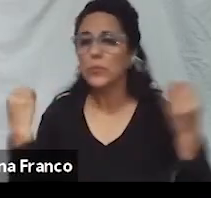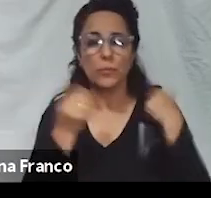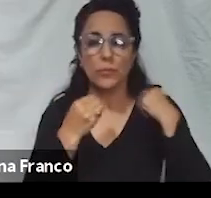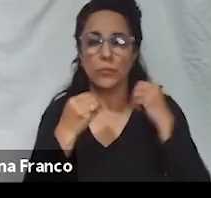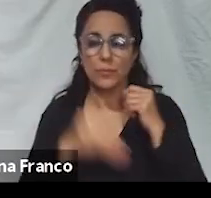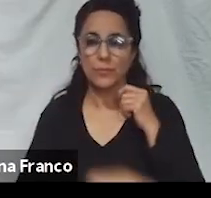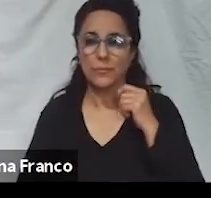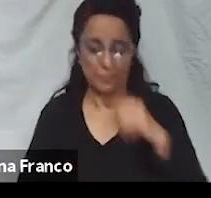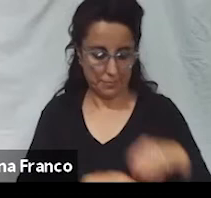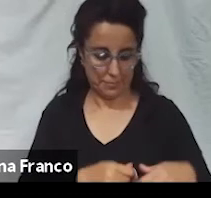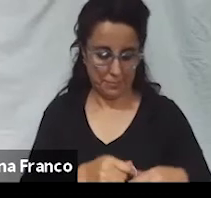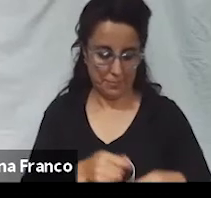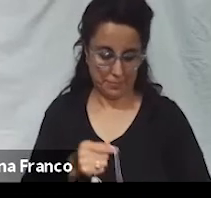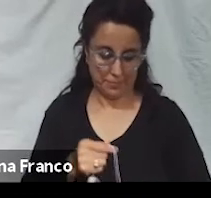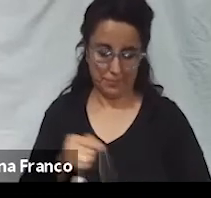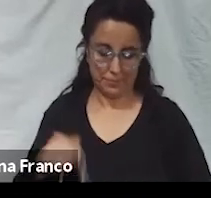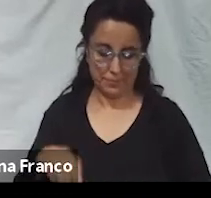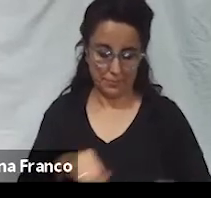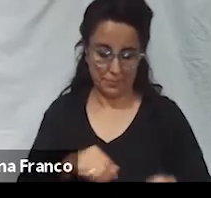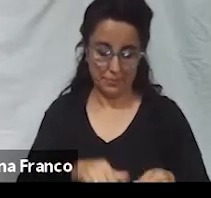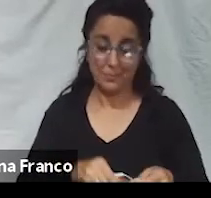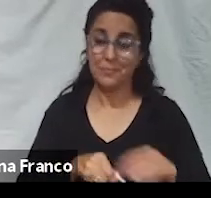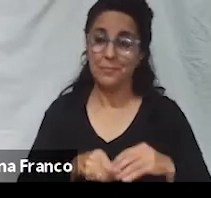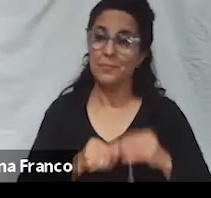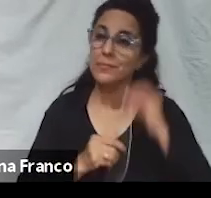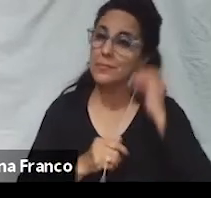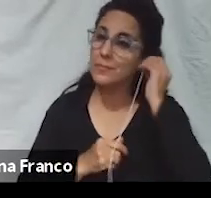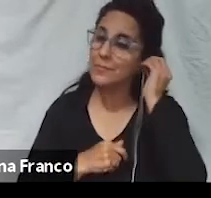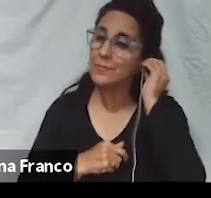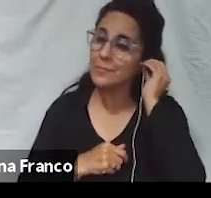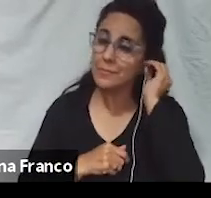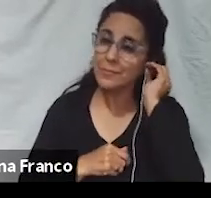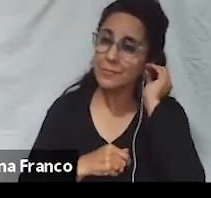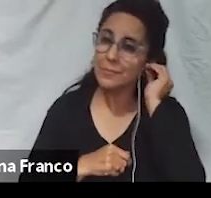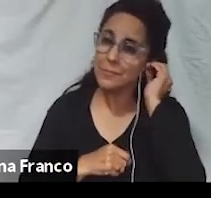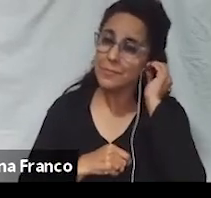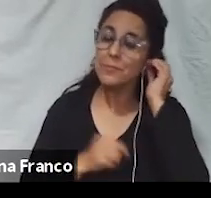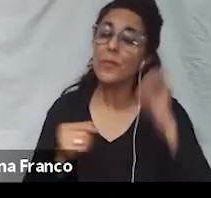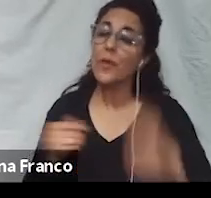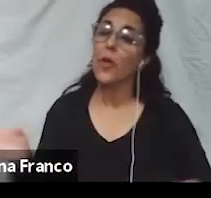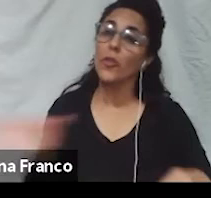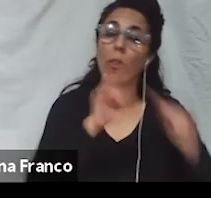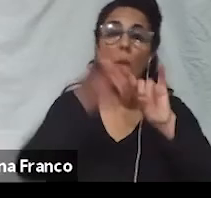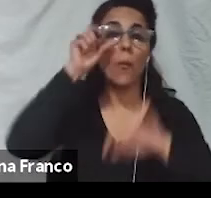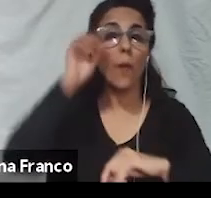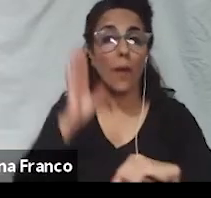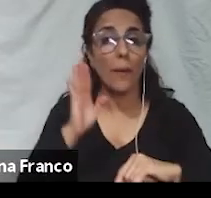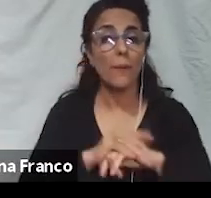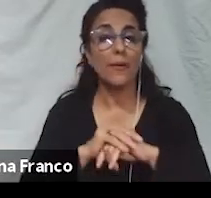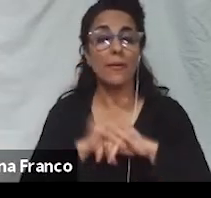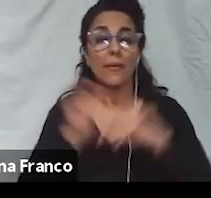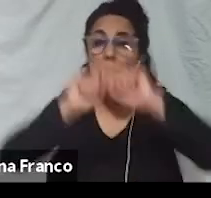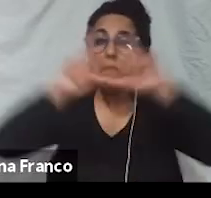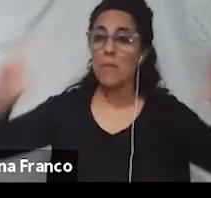todas las páginas web iniciales. Es como les decía anteriormente, la portada, el acerca de, el contáctanos, todas las páginas web